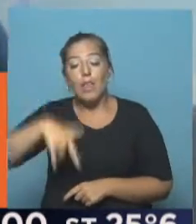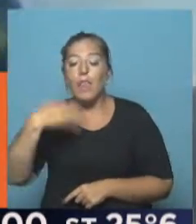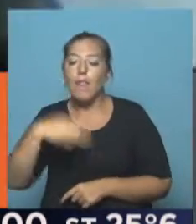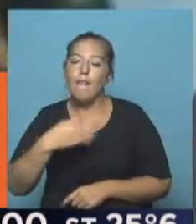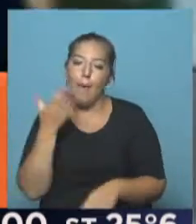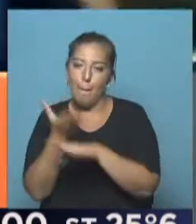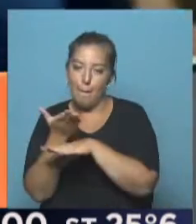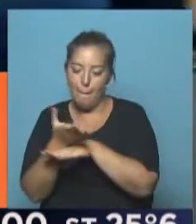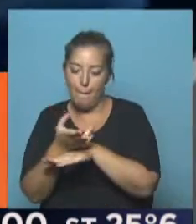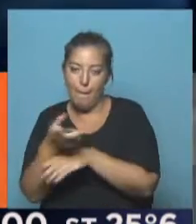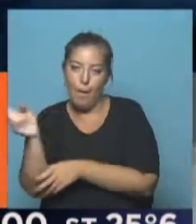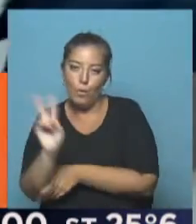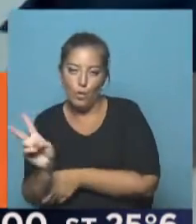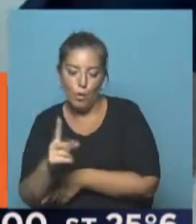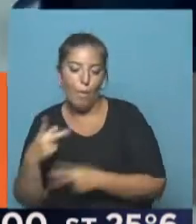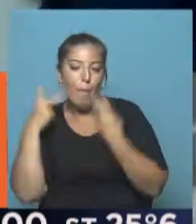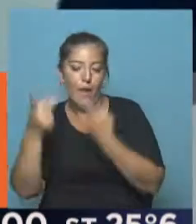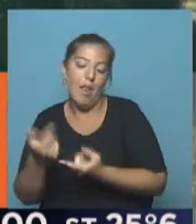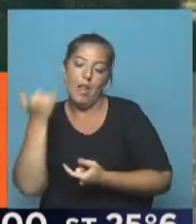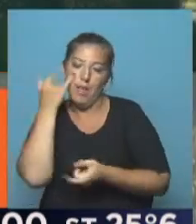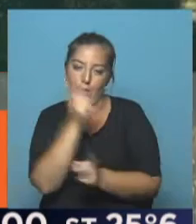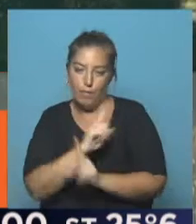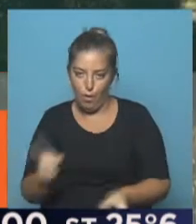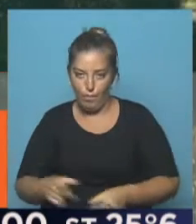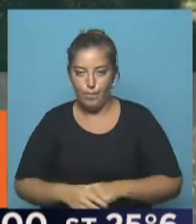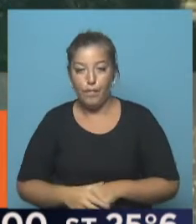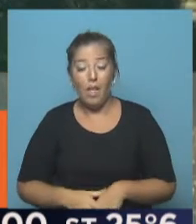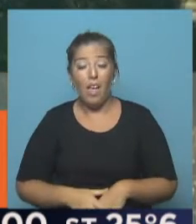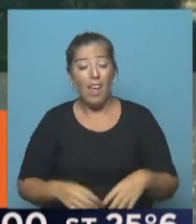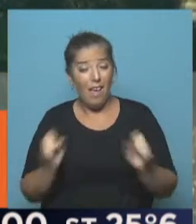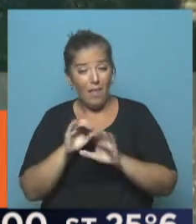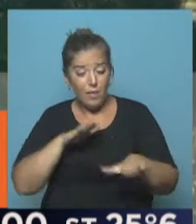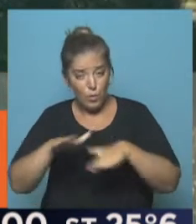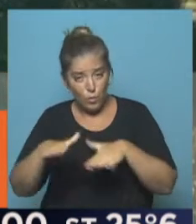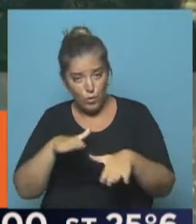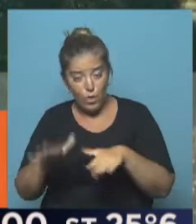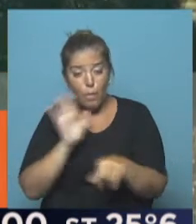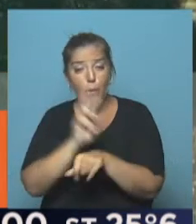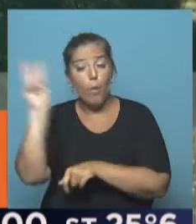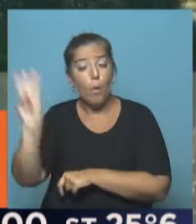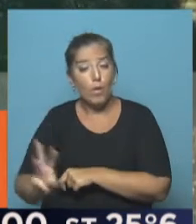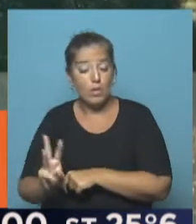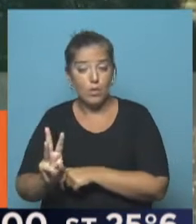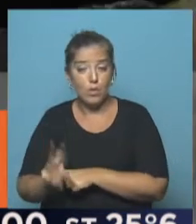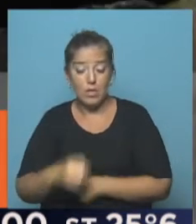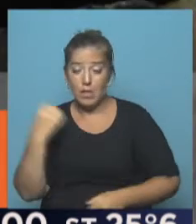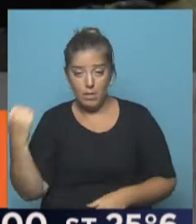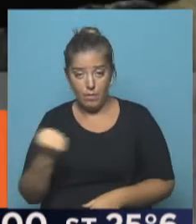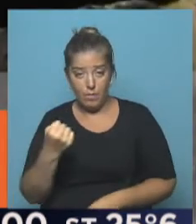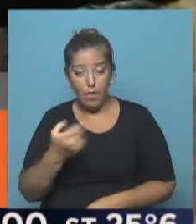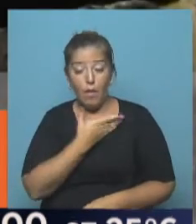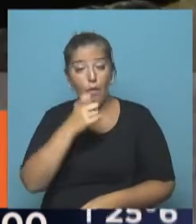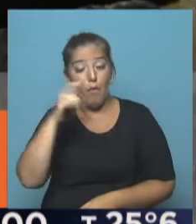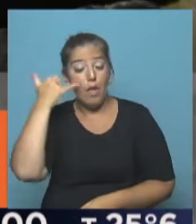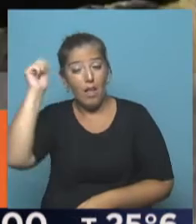permiso para este viaje, cosa que no hizo. La gravedad de esta situación para la lógica de Washington es manifiesta. Flynn